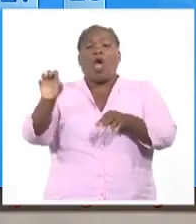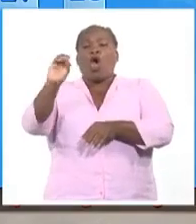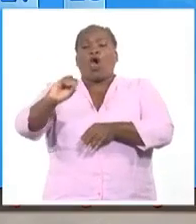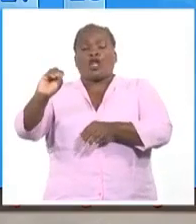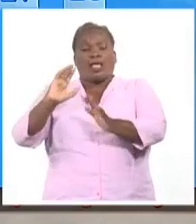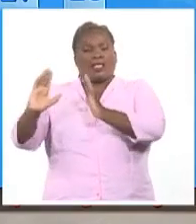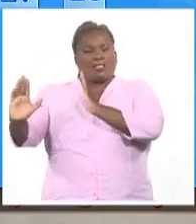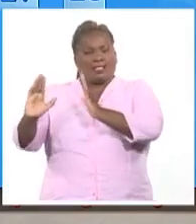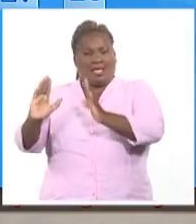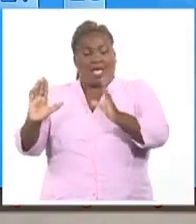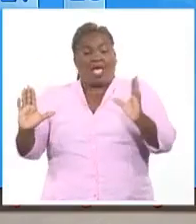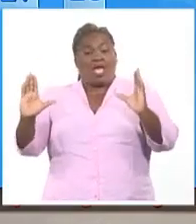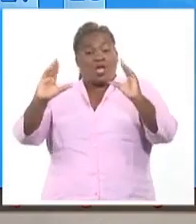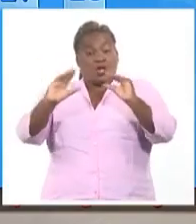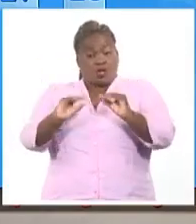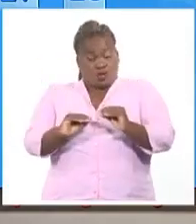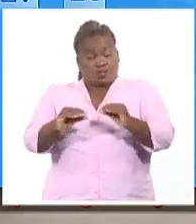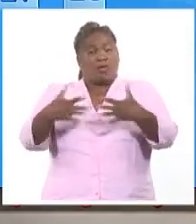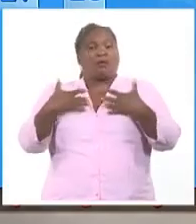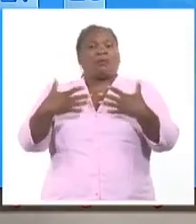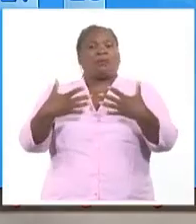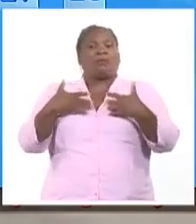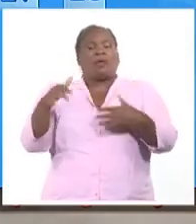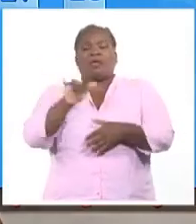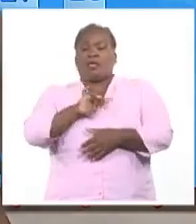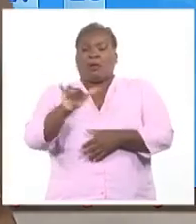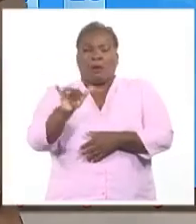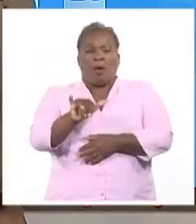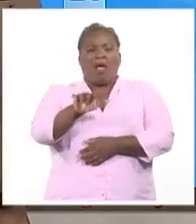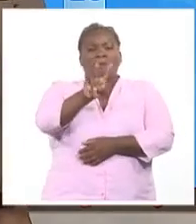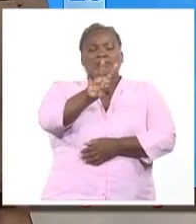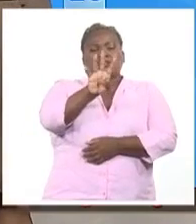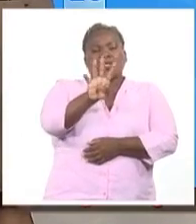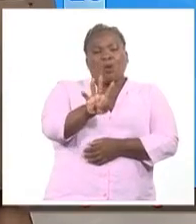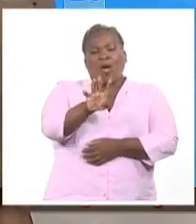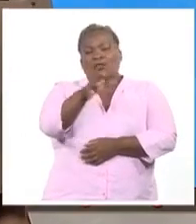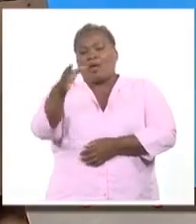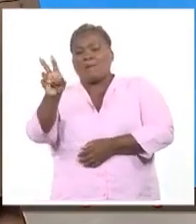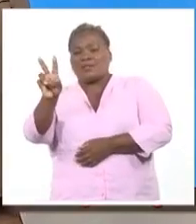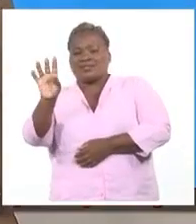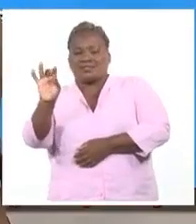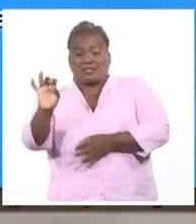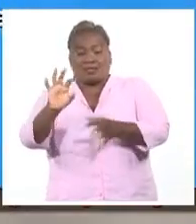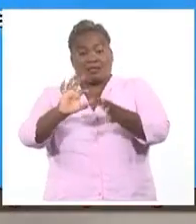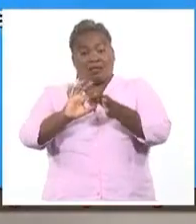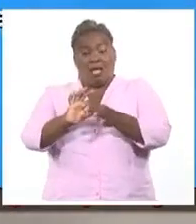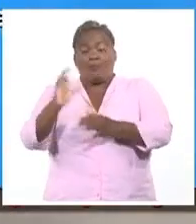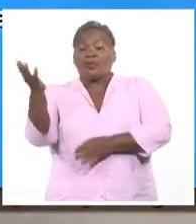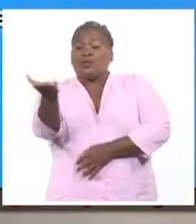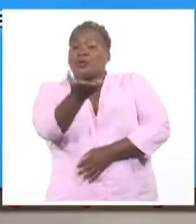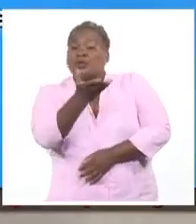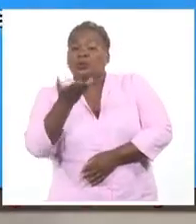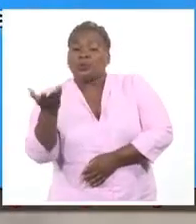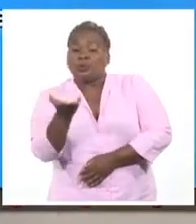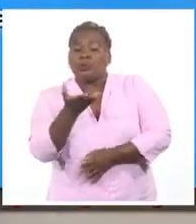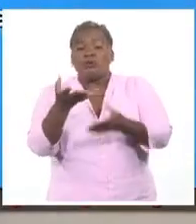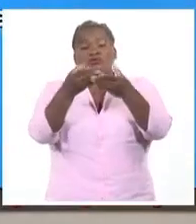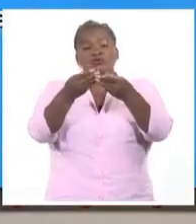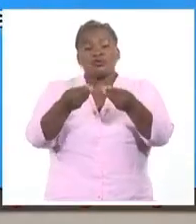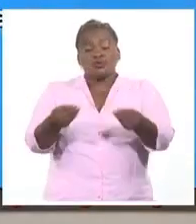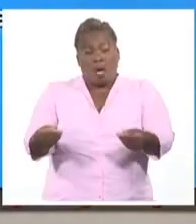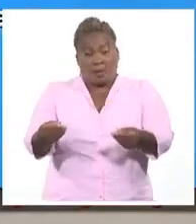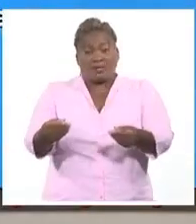la noche las temperaturas con poca variación, valores entre 24 y 27 grados Celsius. Los vientos serán variables débiles, excepto en zonas de la